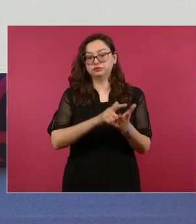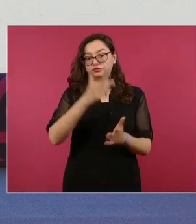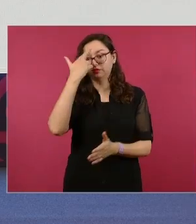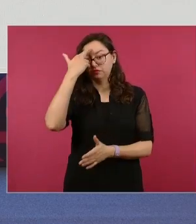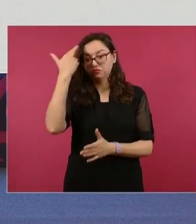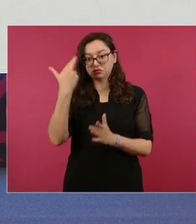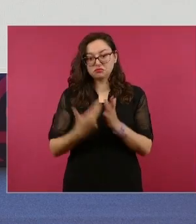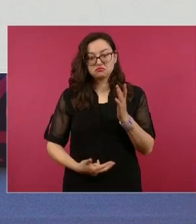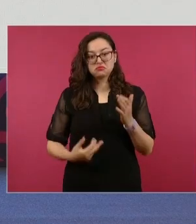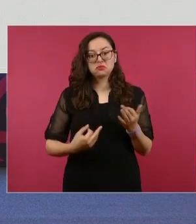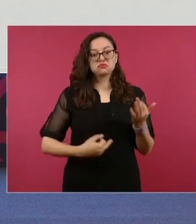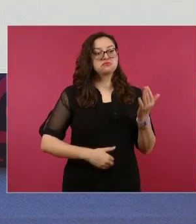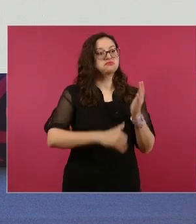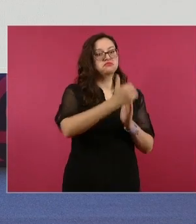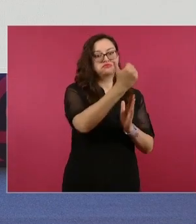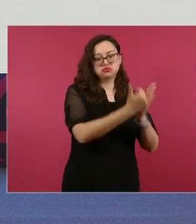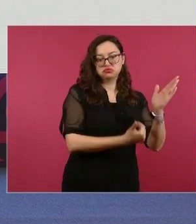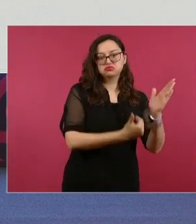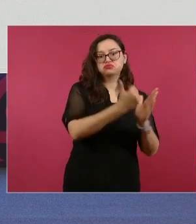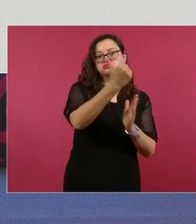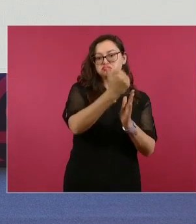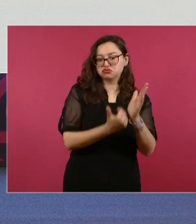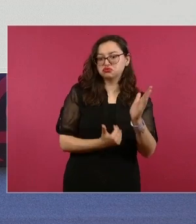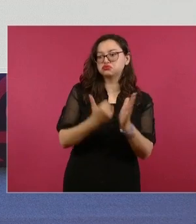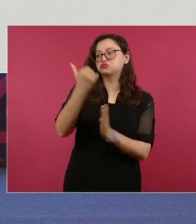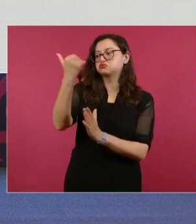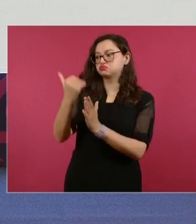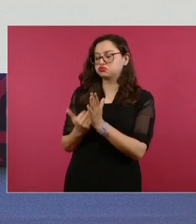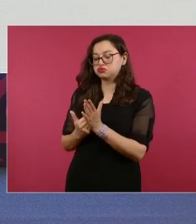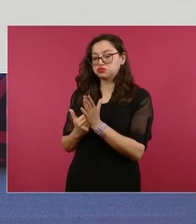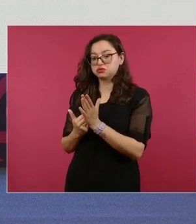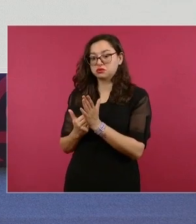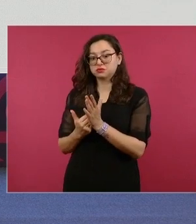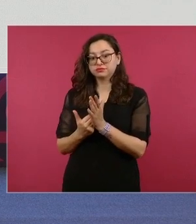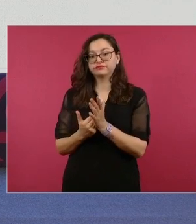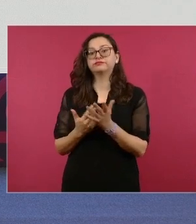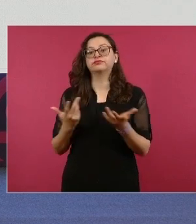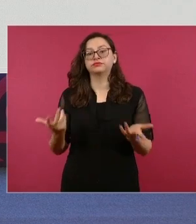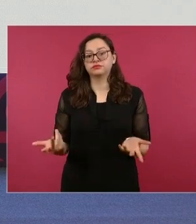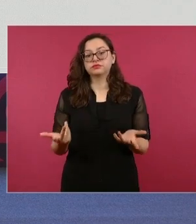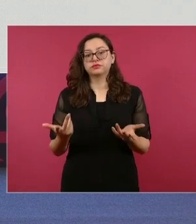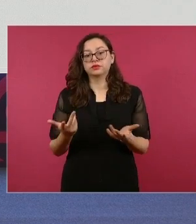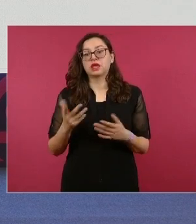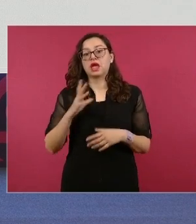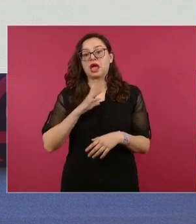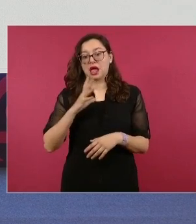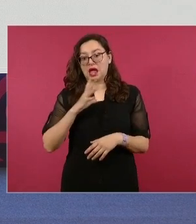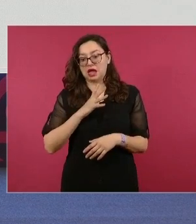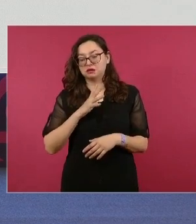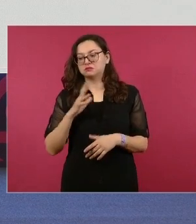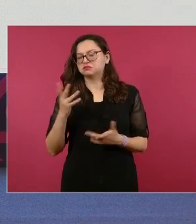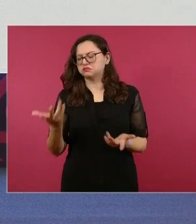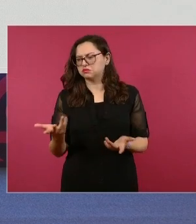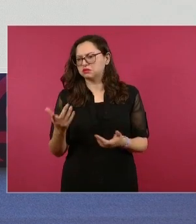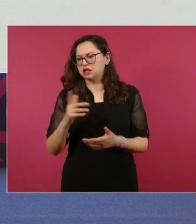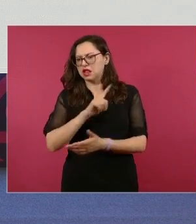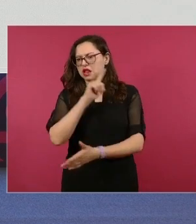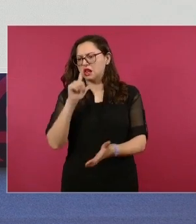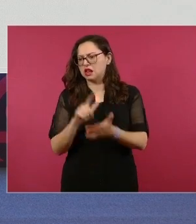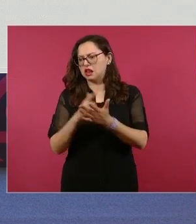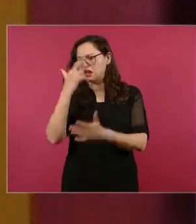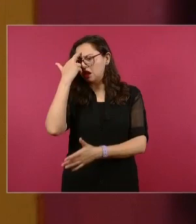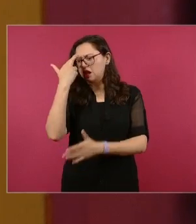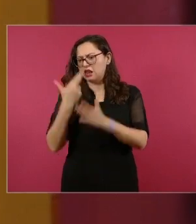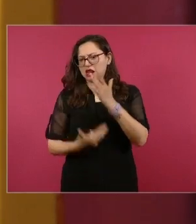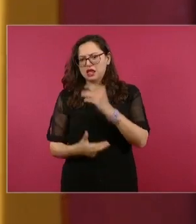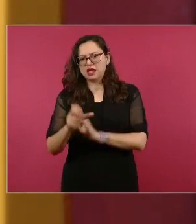reducciones importantes, y en donde hay alzas en estos delitos, sobre todo en delitos fiscales y delitos de